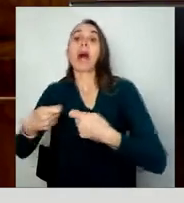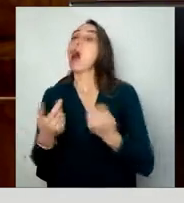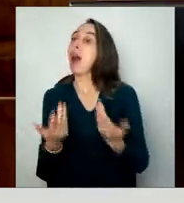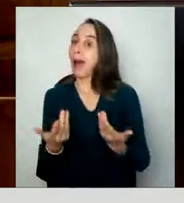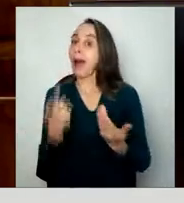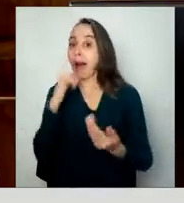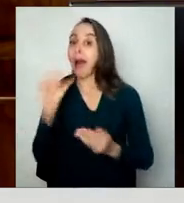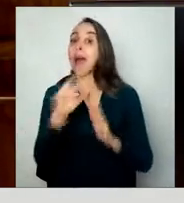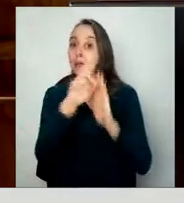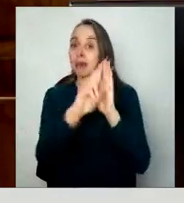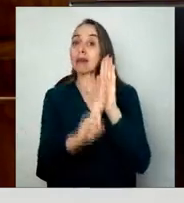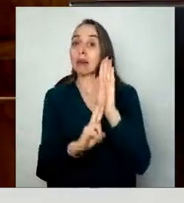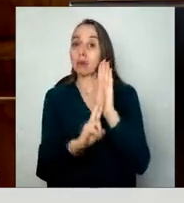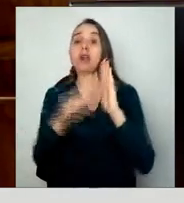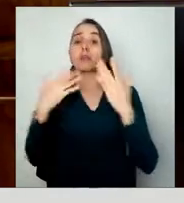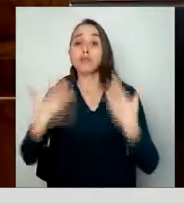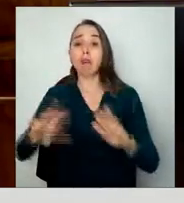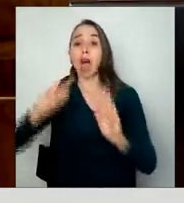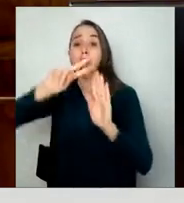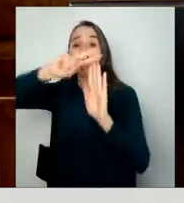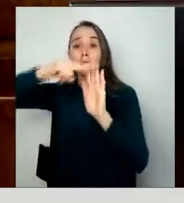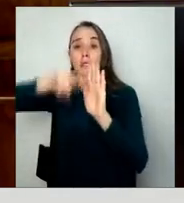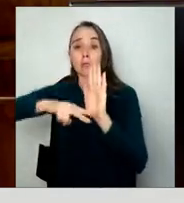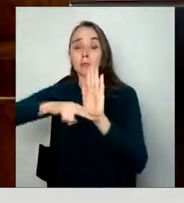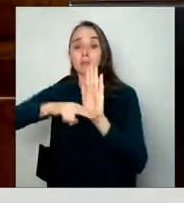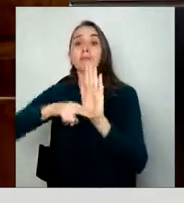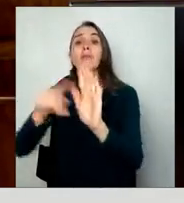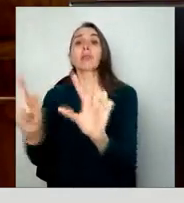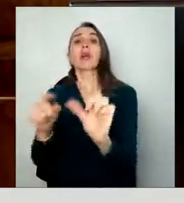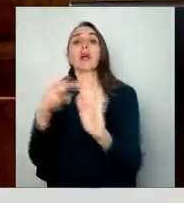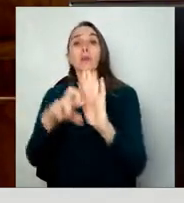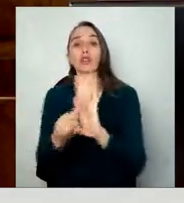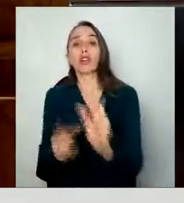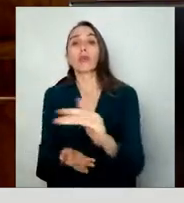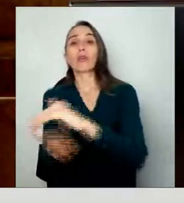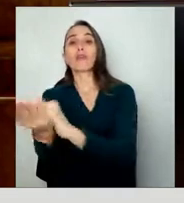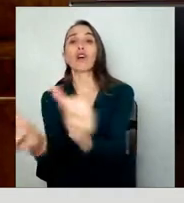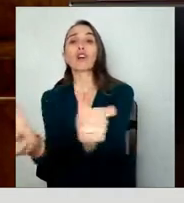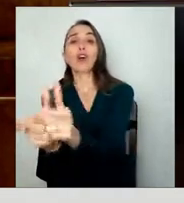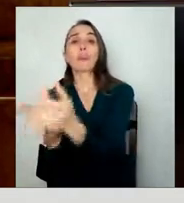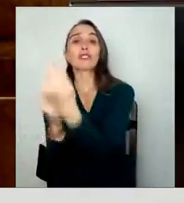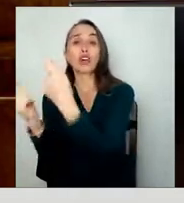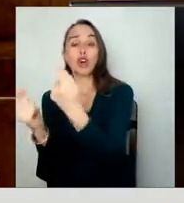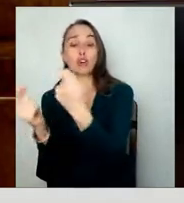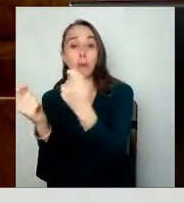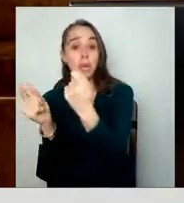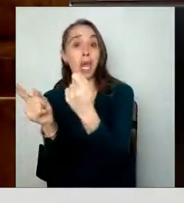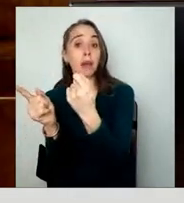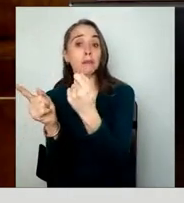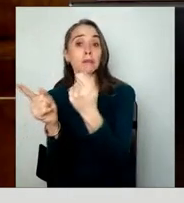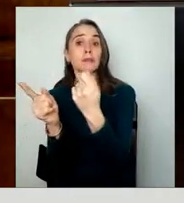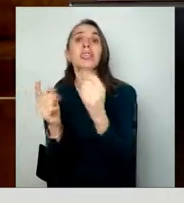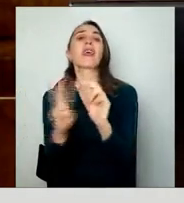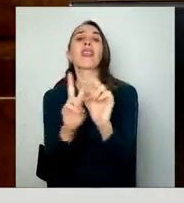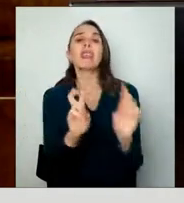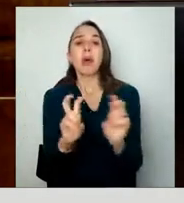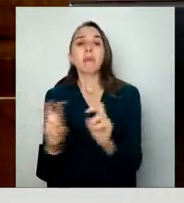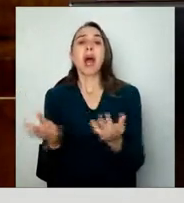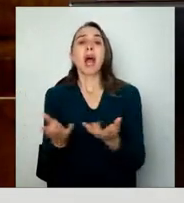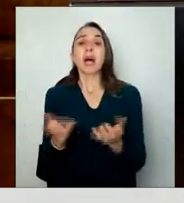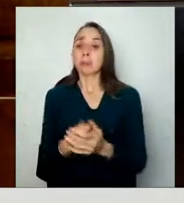modificaciones en la de economía que son en las áreas de